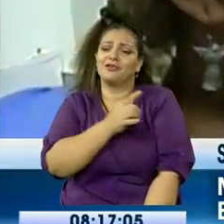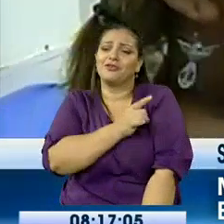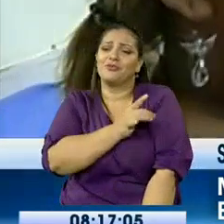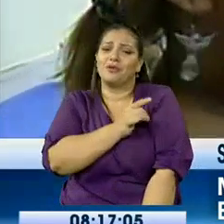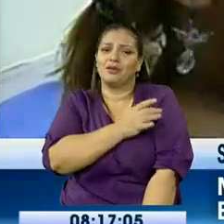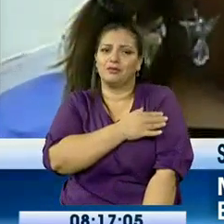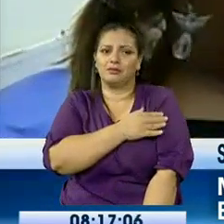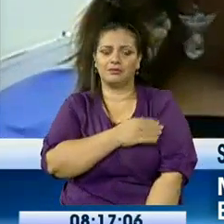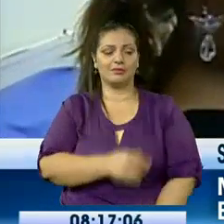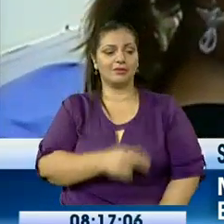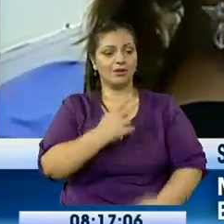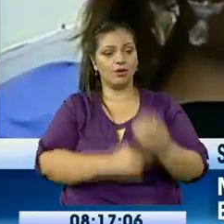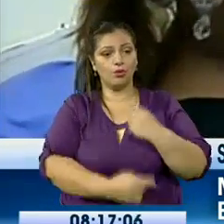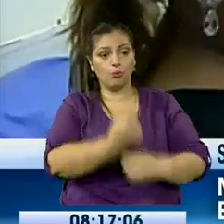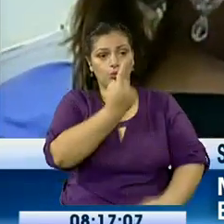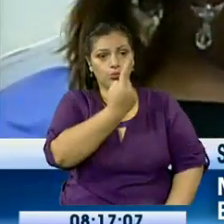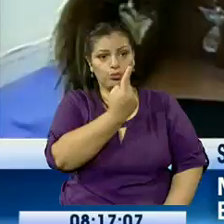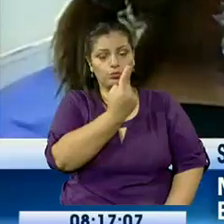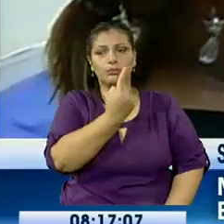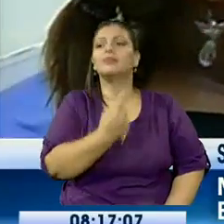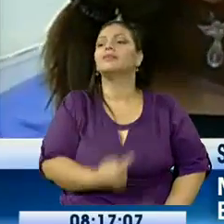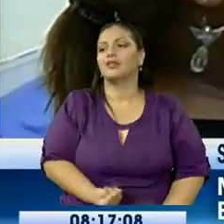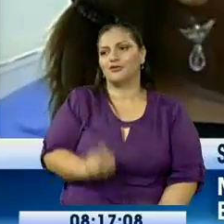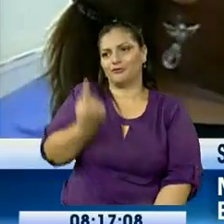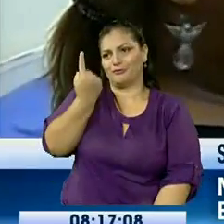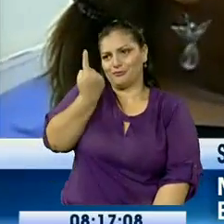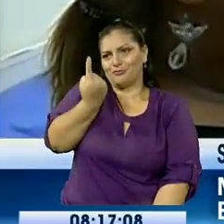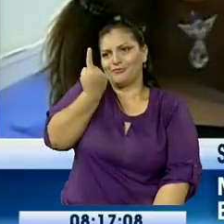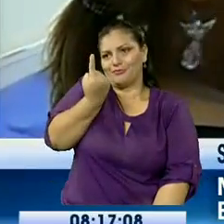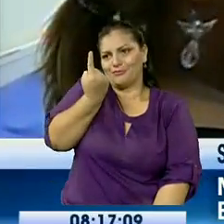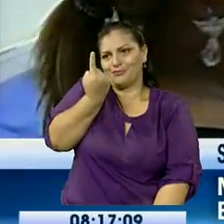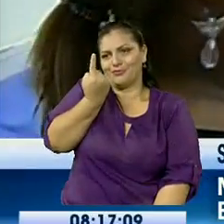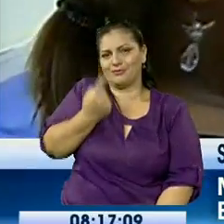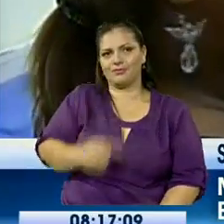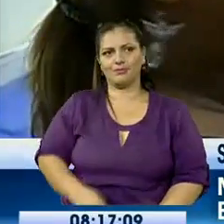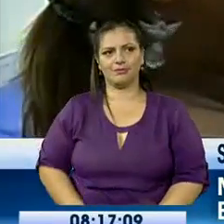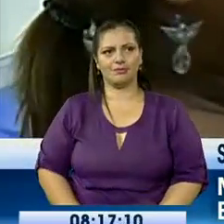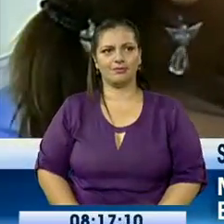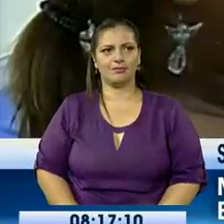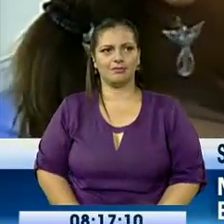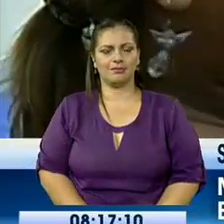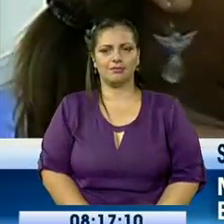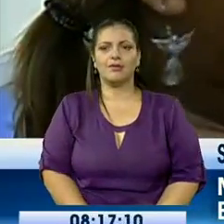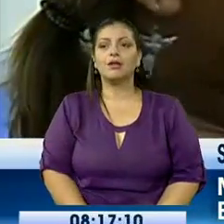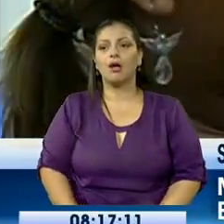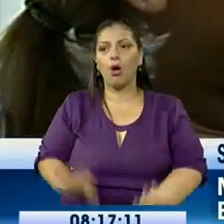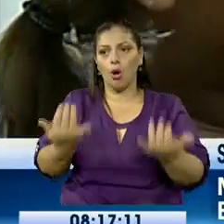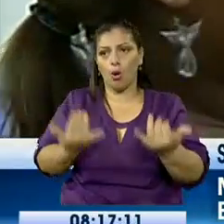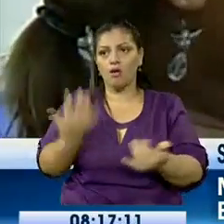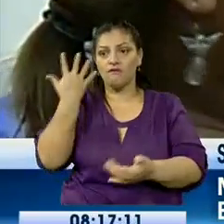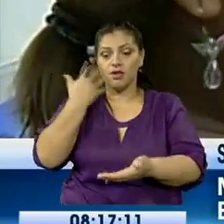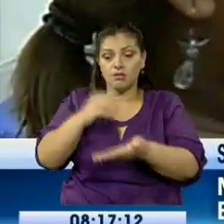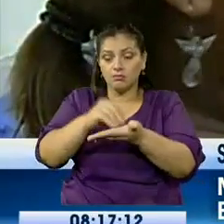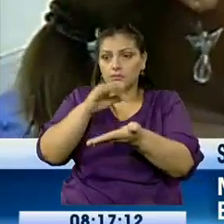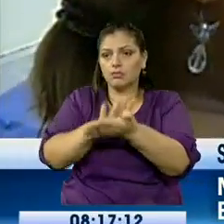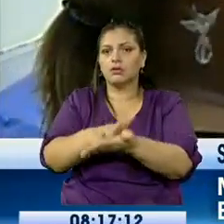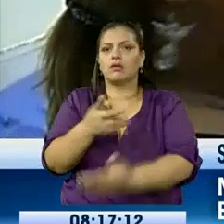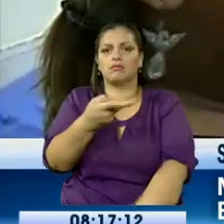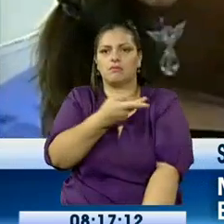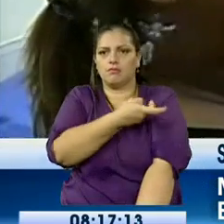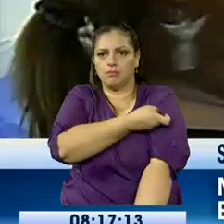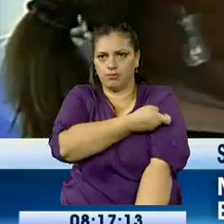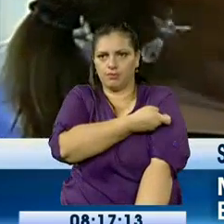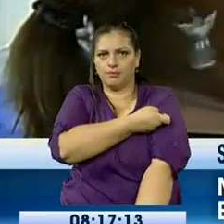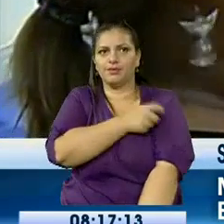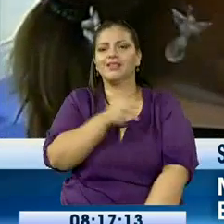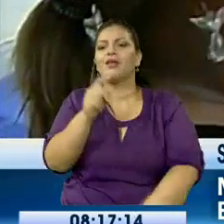único hijo o tiene demás? Mi único. ¿Cómo se lo trajo a vacunar? Perdón, es porque ya le tocaba. Hoy le tocaba la inyección del año